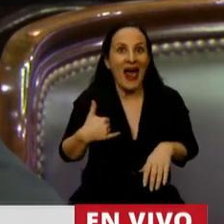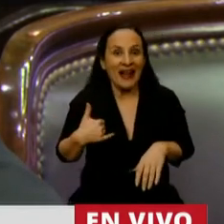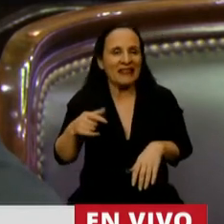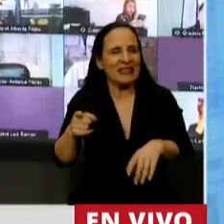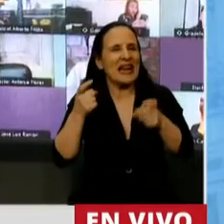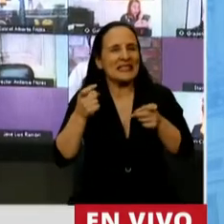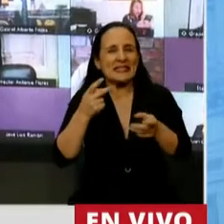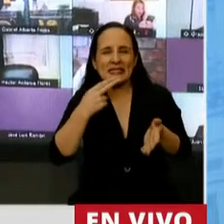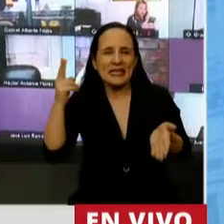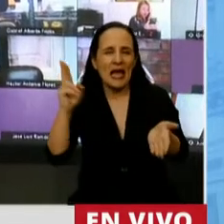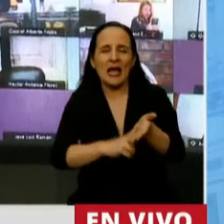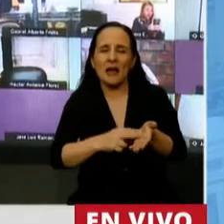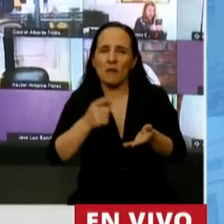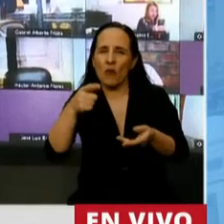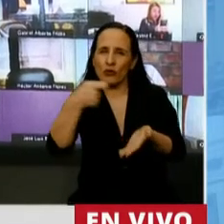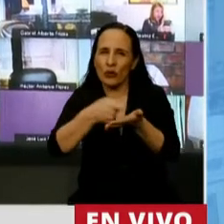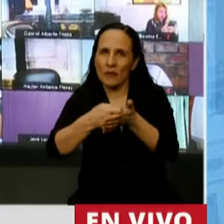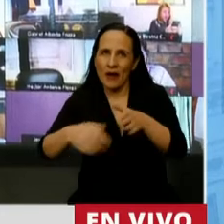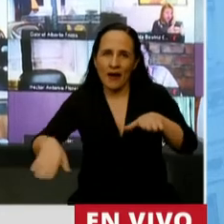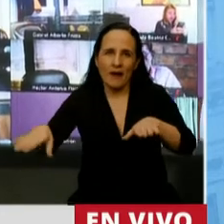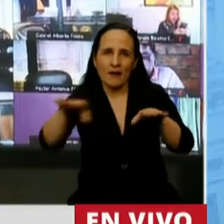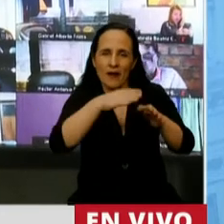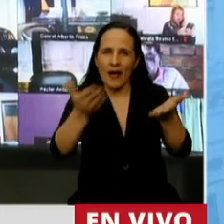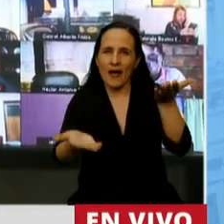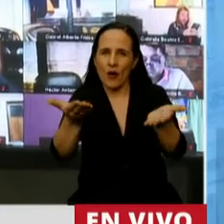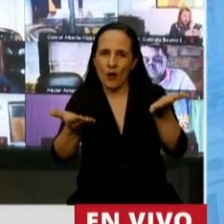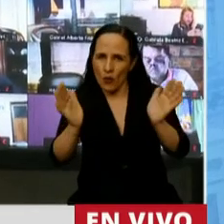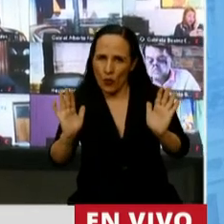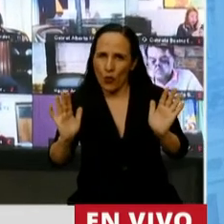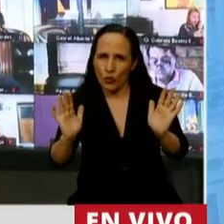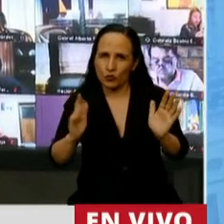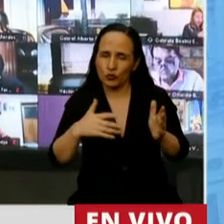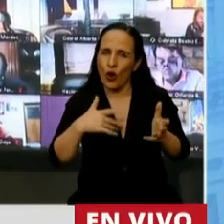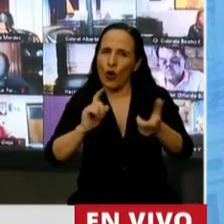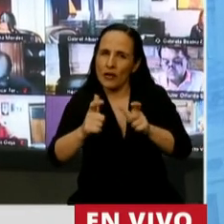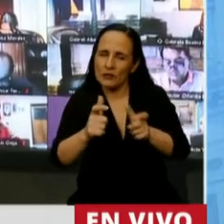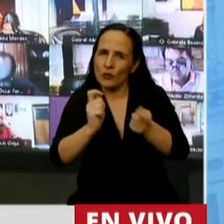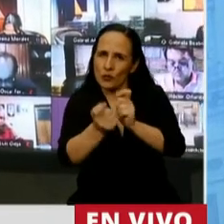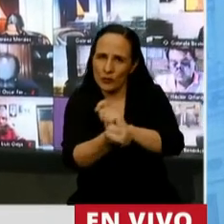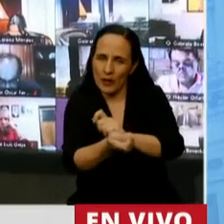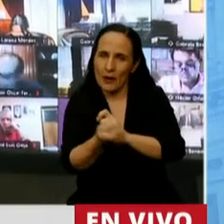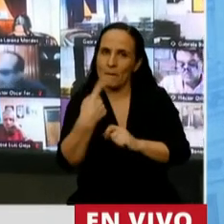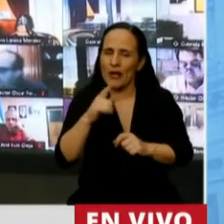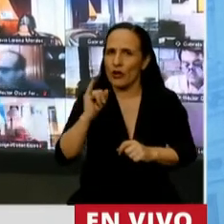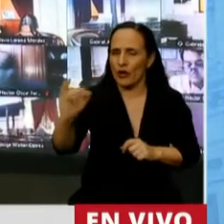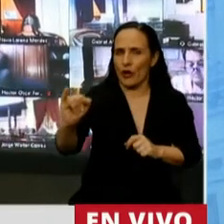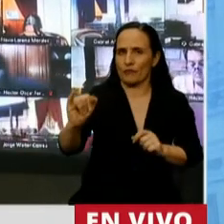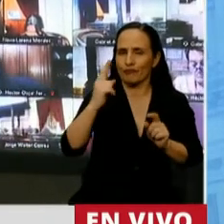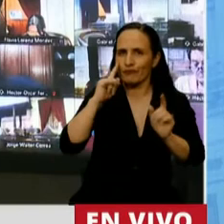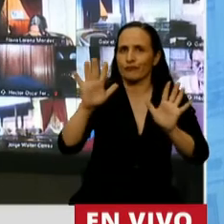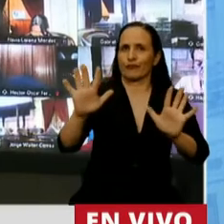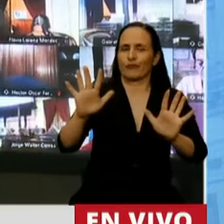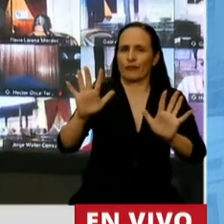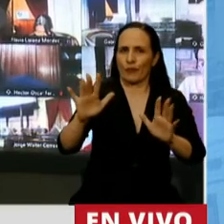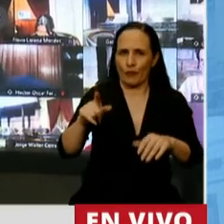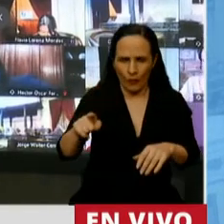sistema tributario más justo, más eficiente, más dinámico. Por supuesto, y en esto quiero hacer una aclaración, una advertencia, no